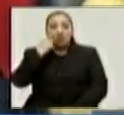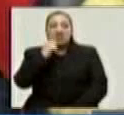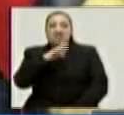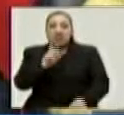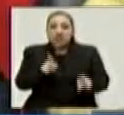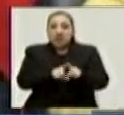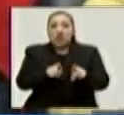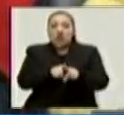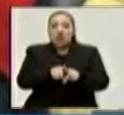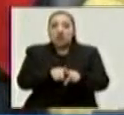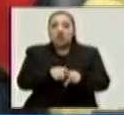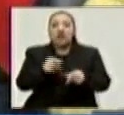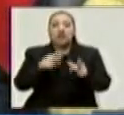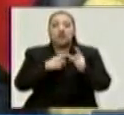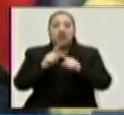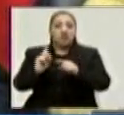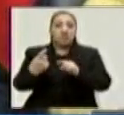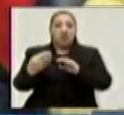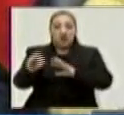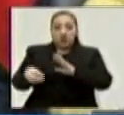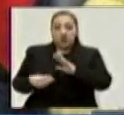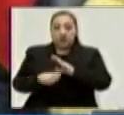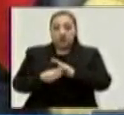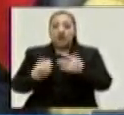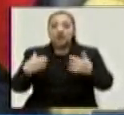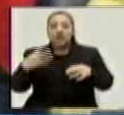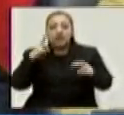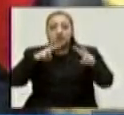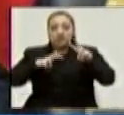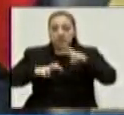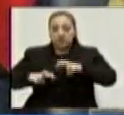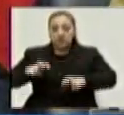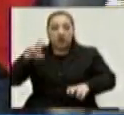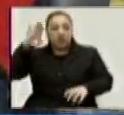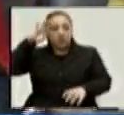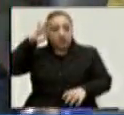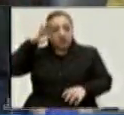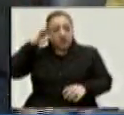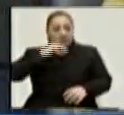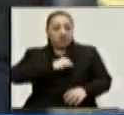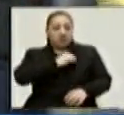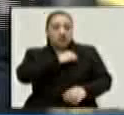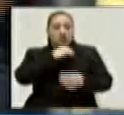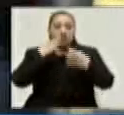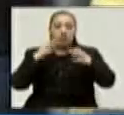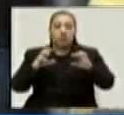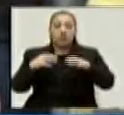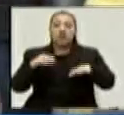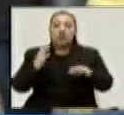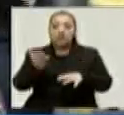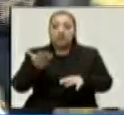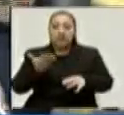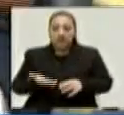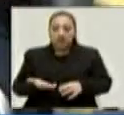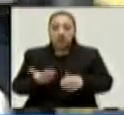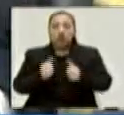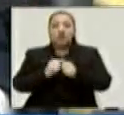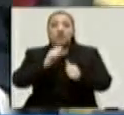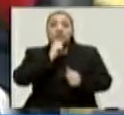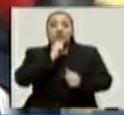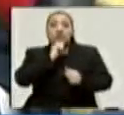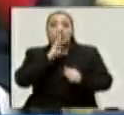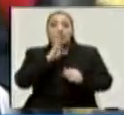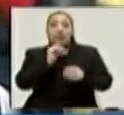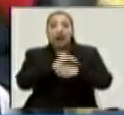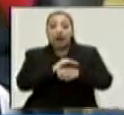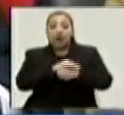Esta denuncia ha sido acumulada a la primera y se encuentra en investigación policial. El Ministerio Público ha solicitado el levantamiento del secreto